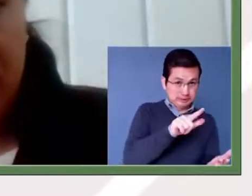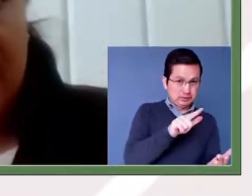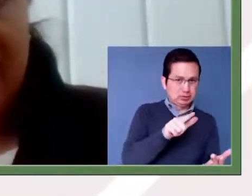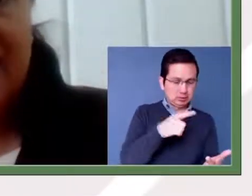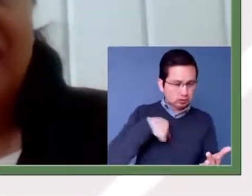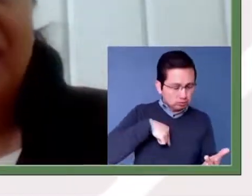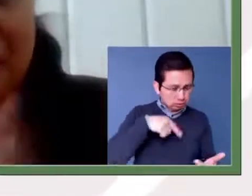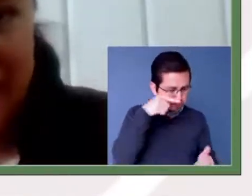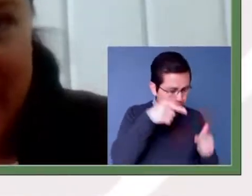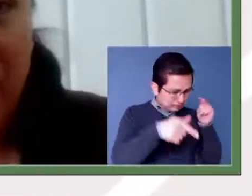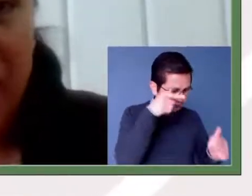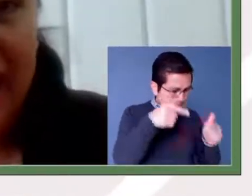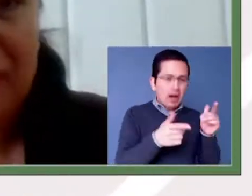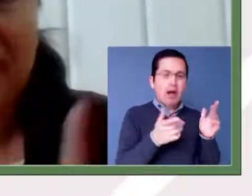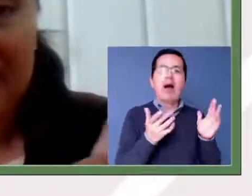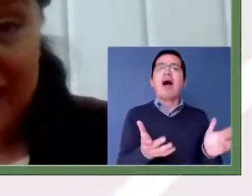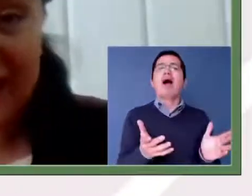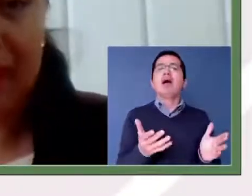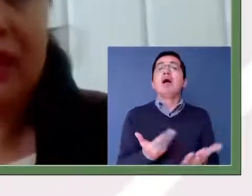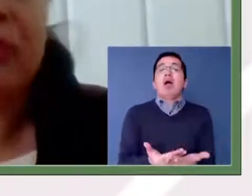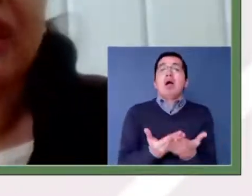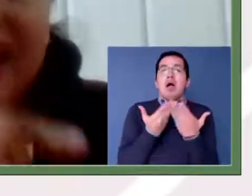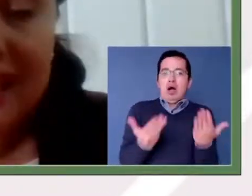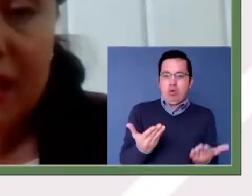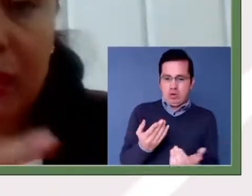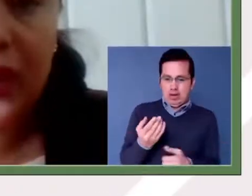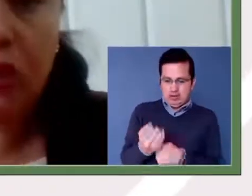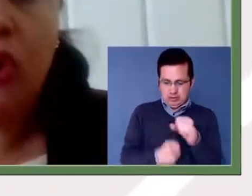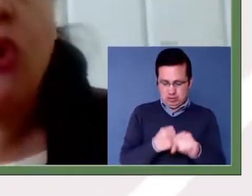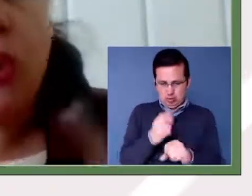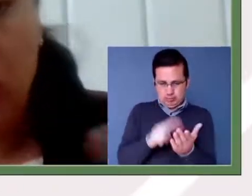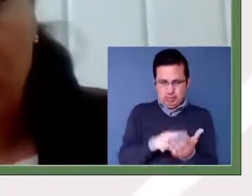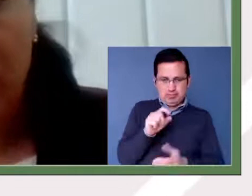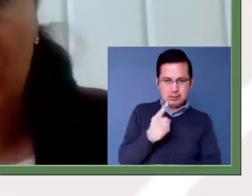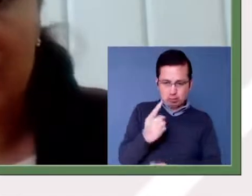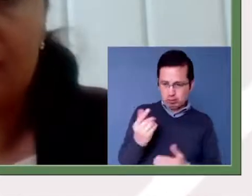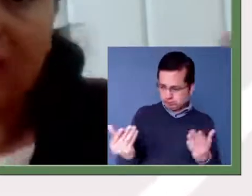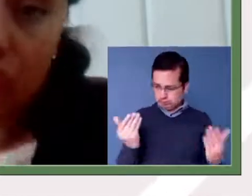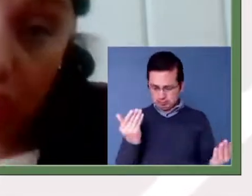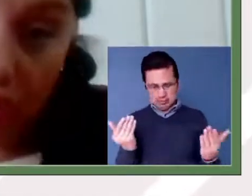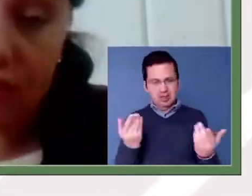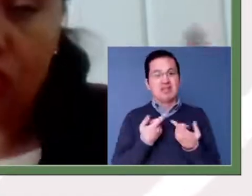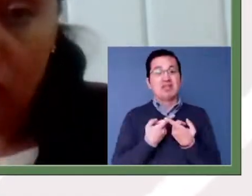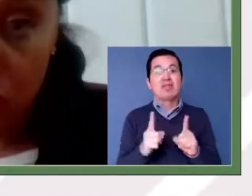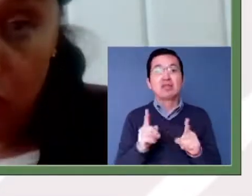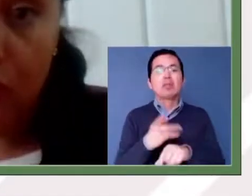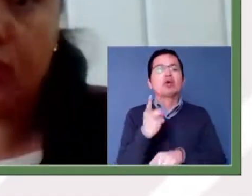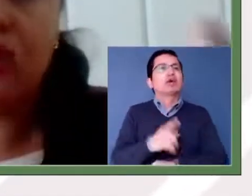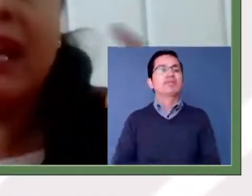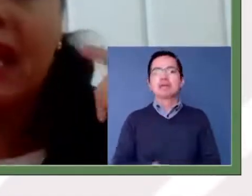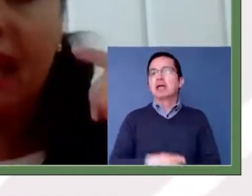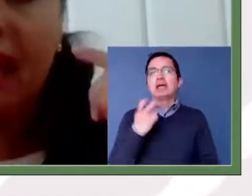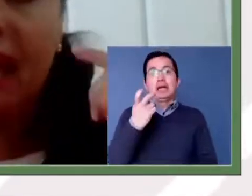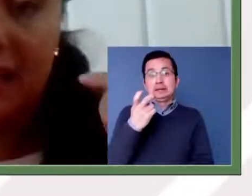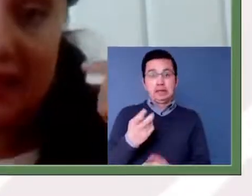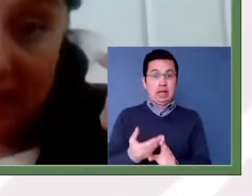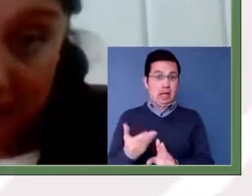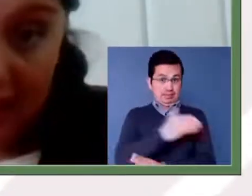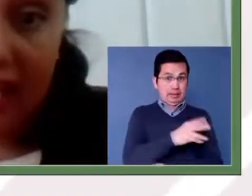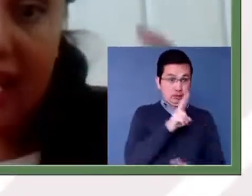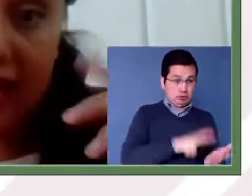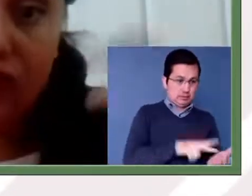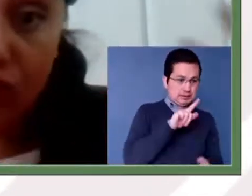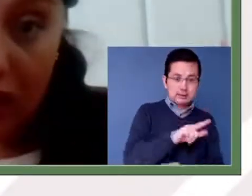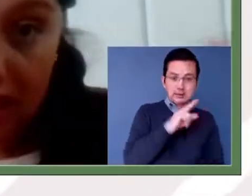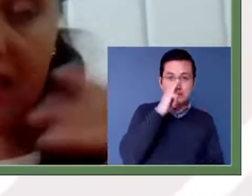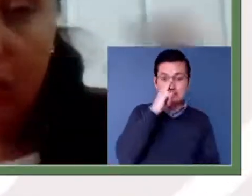¿Qué podría ver ahora? Precisamente porque en ese momento uno de las personas o de los grupos que